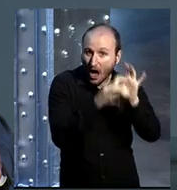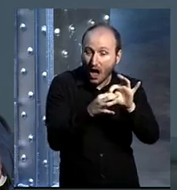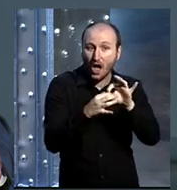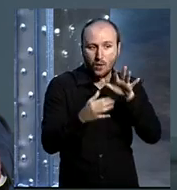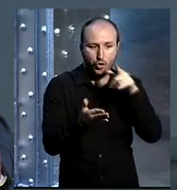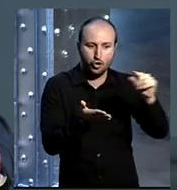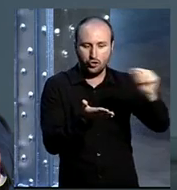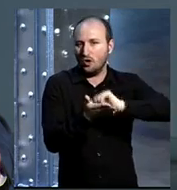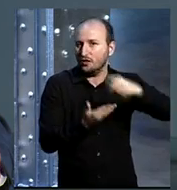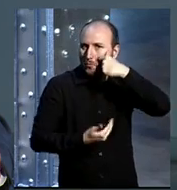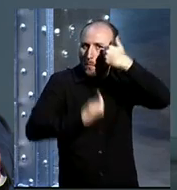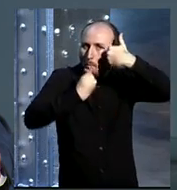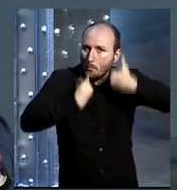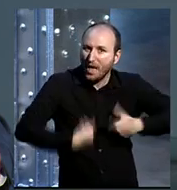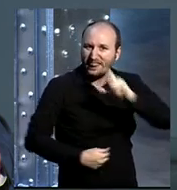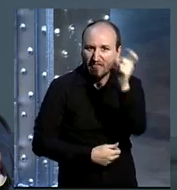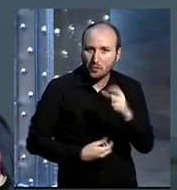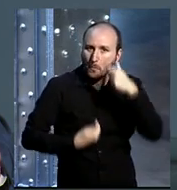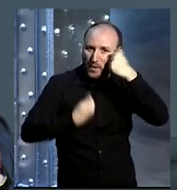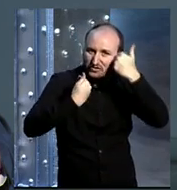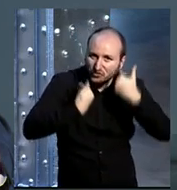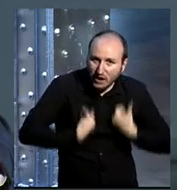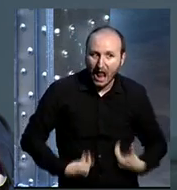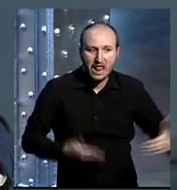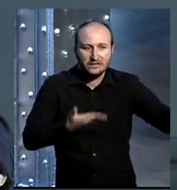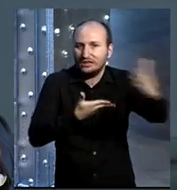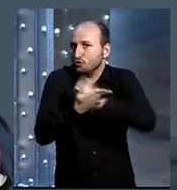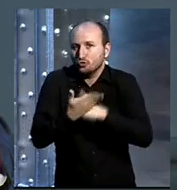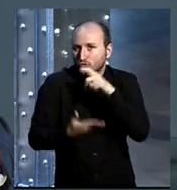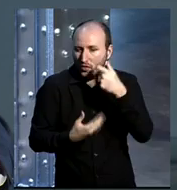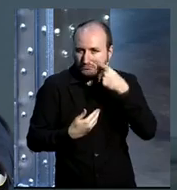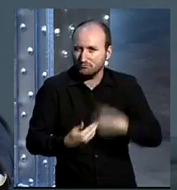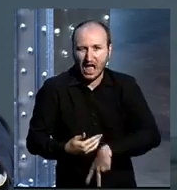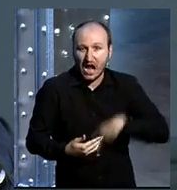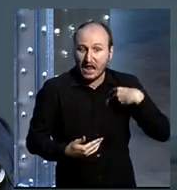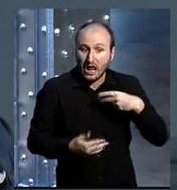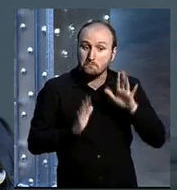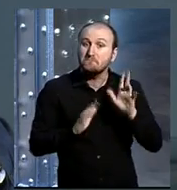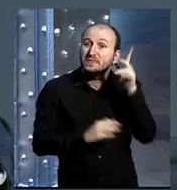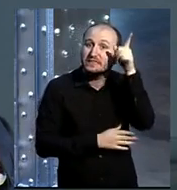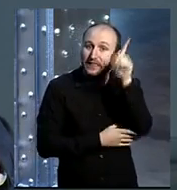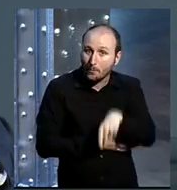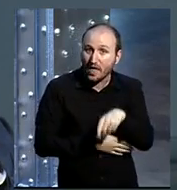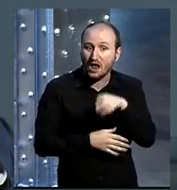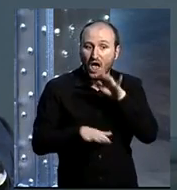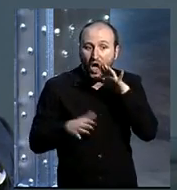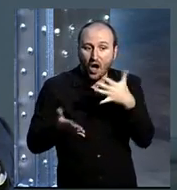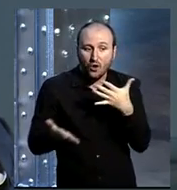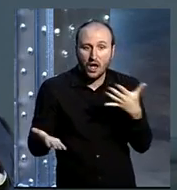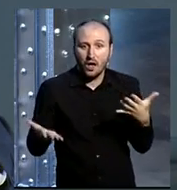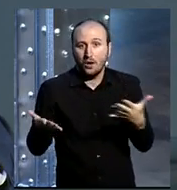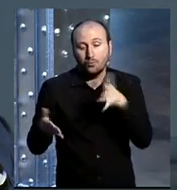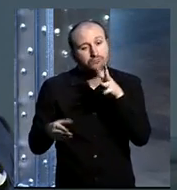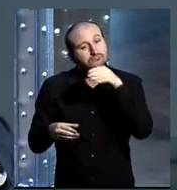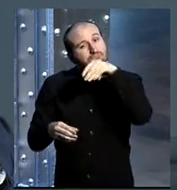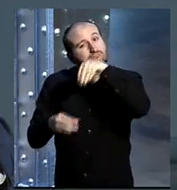los datos personales y de comportamiento, los datos sensibles, pero a su vez, evidentemente, forma parte ahora mismo de un componente